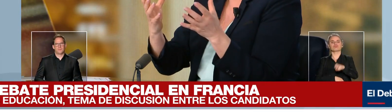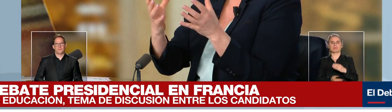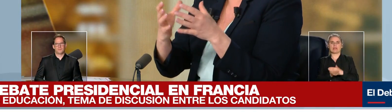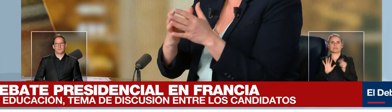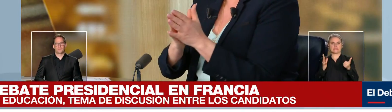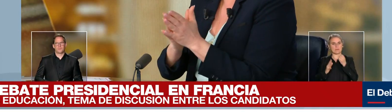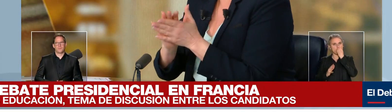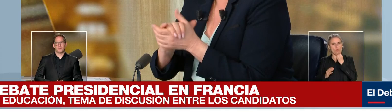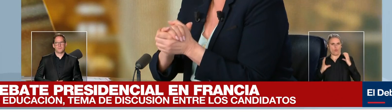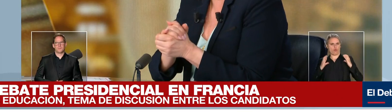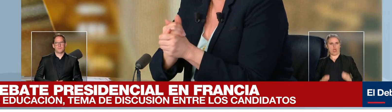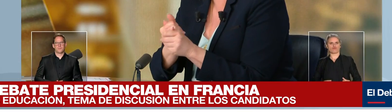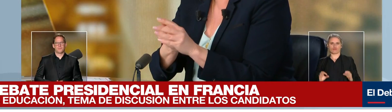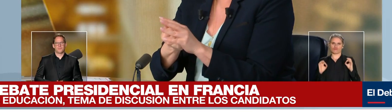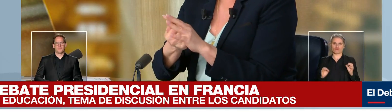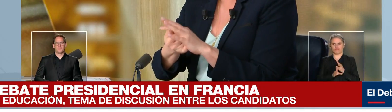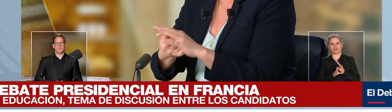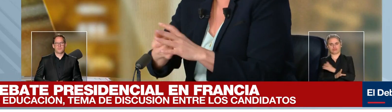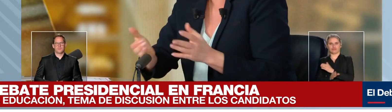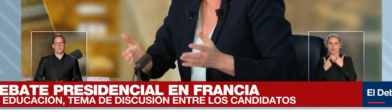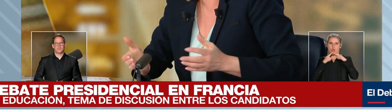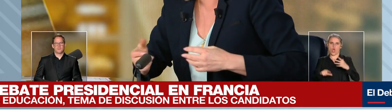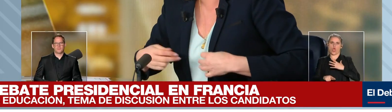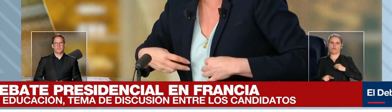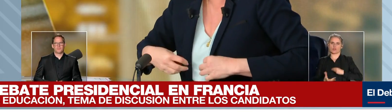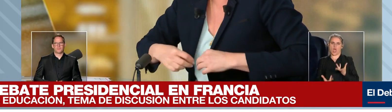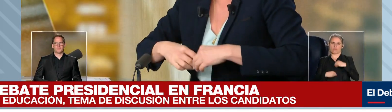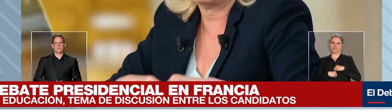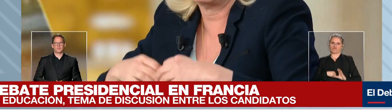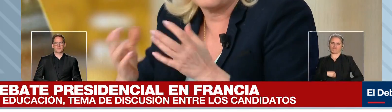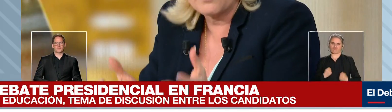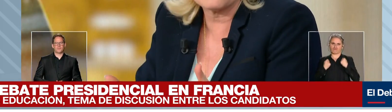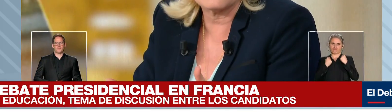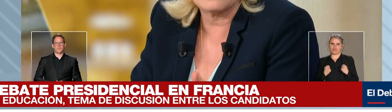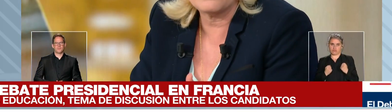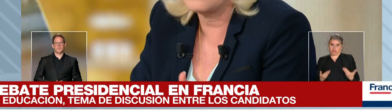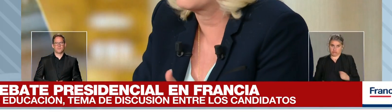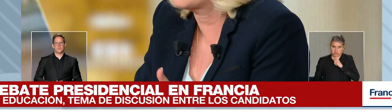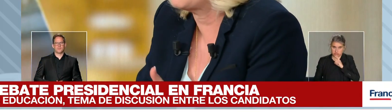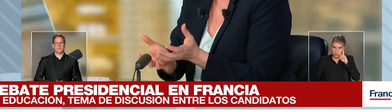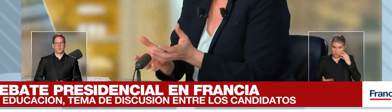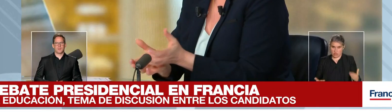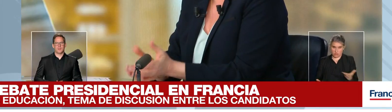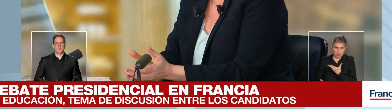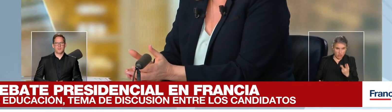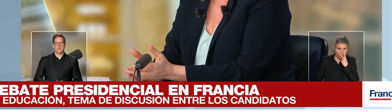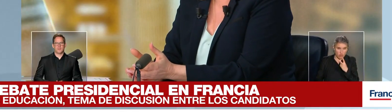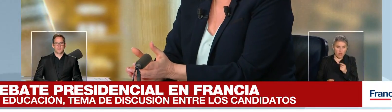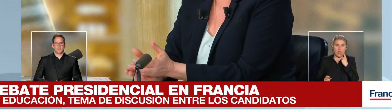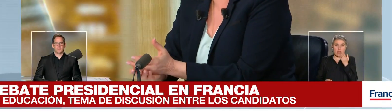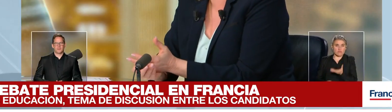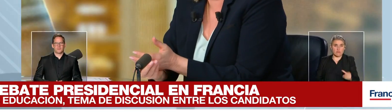al comienzo de la educación secundaria dominando perfectamente el idioma francés, lo que no es el caso hoy, porque el 20% de los